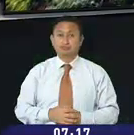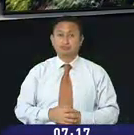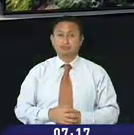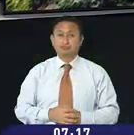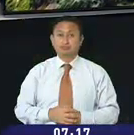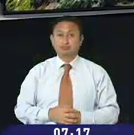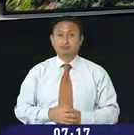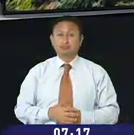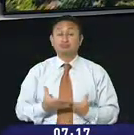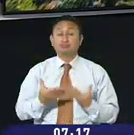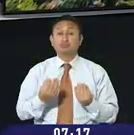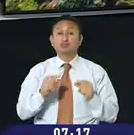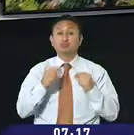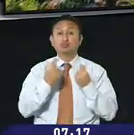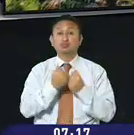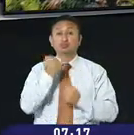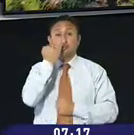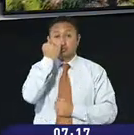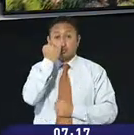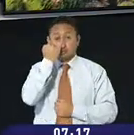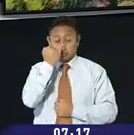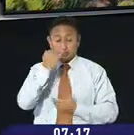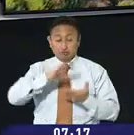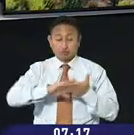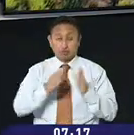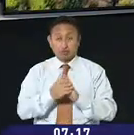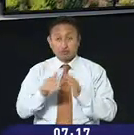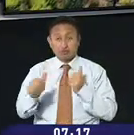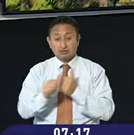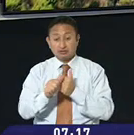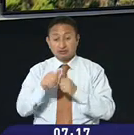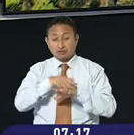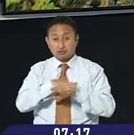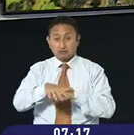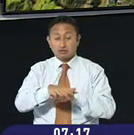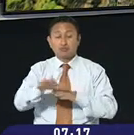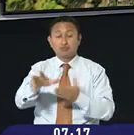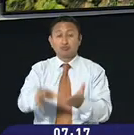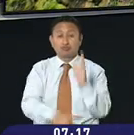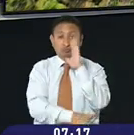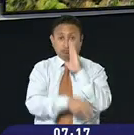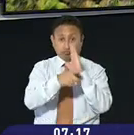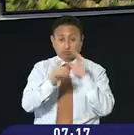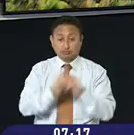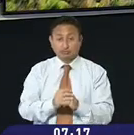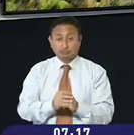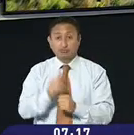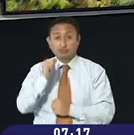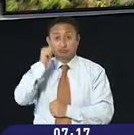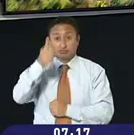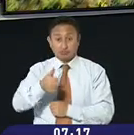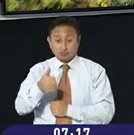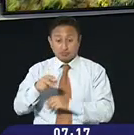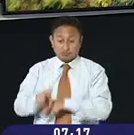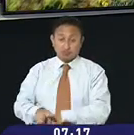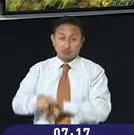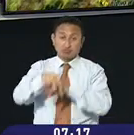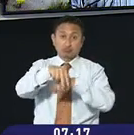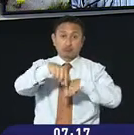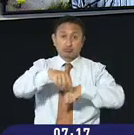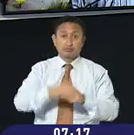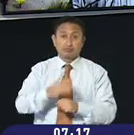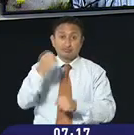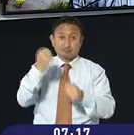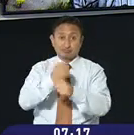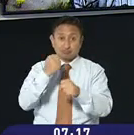Decenas de indígenas de comunidades asentadas en las riberas del río Pastaza se levantaron para impedir que se trabaje en la zona